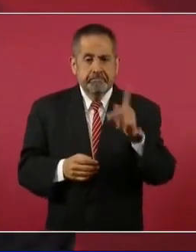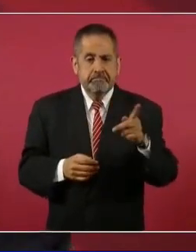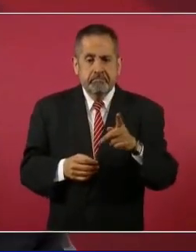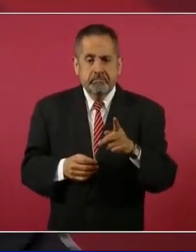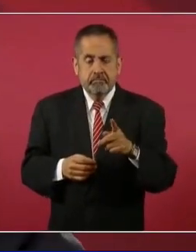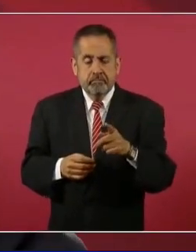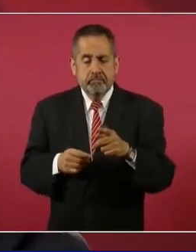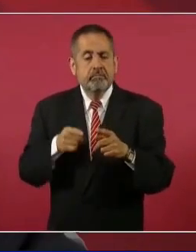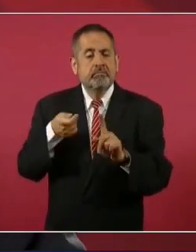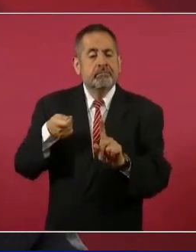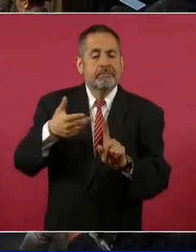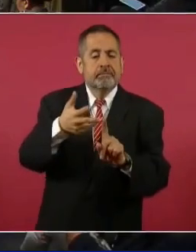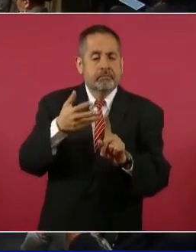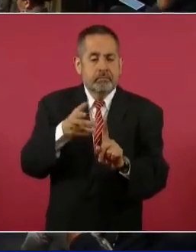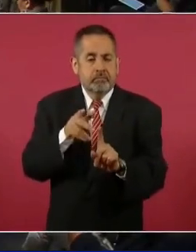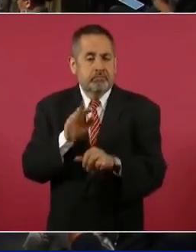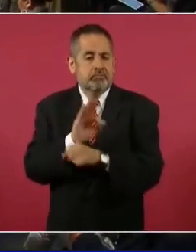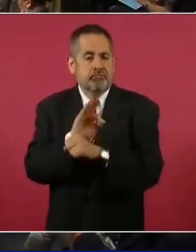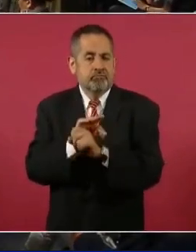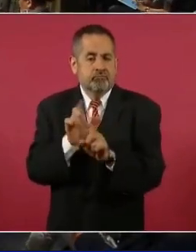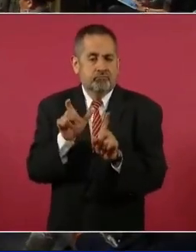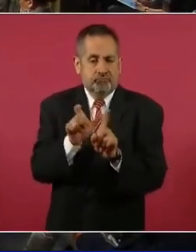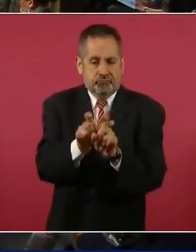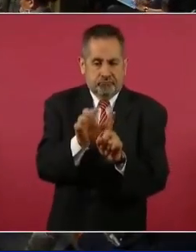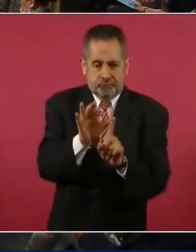testigos protegidos,